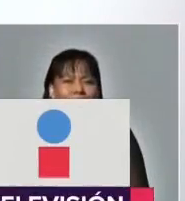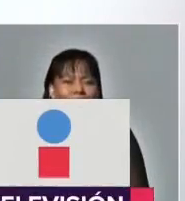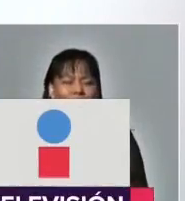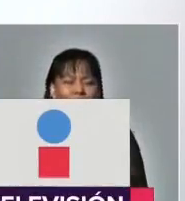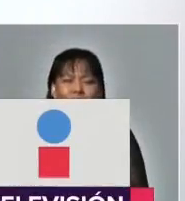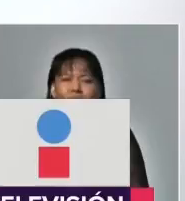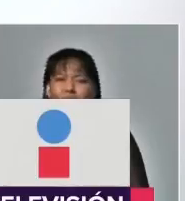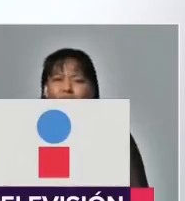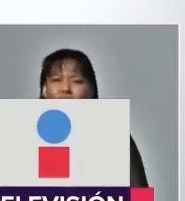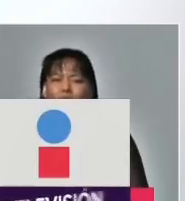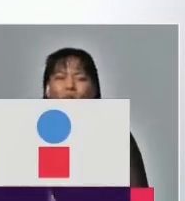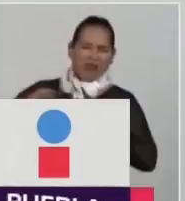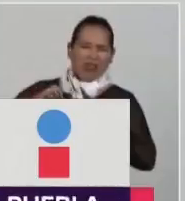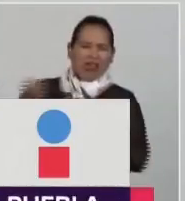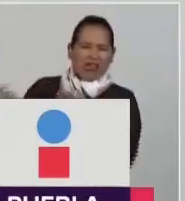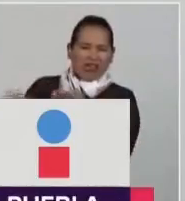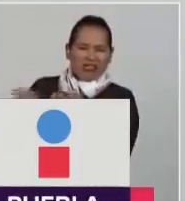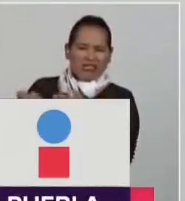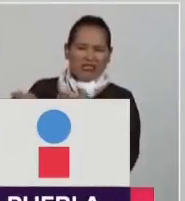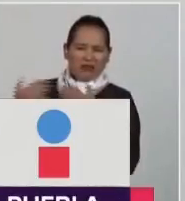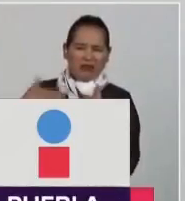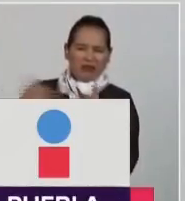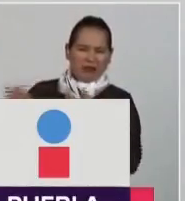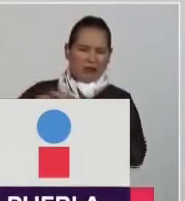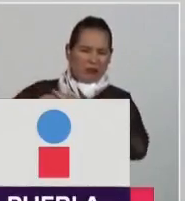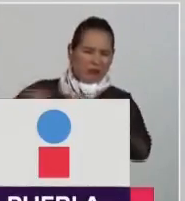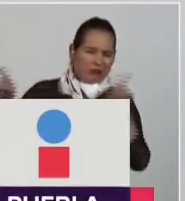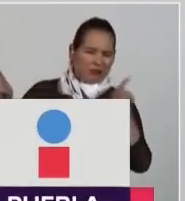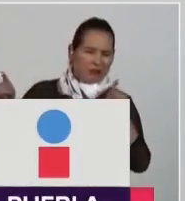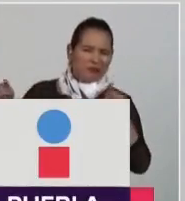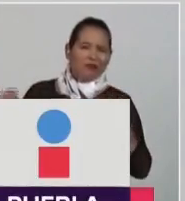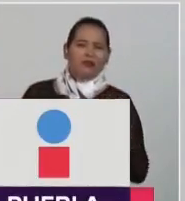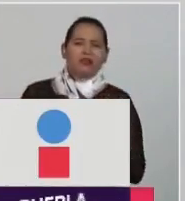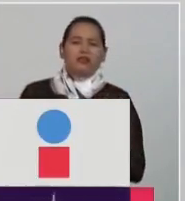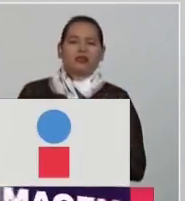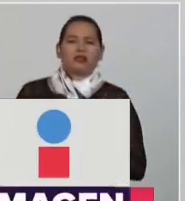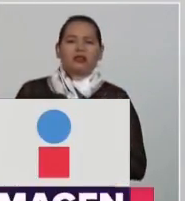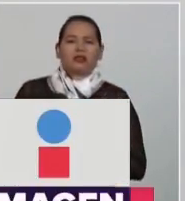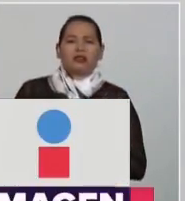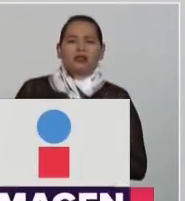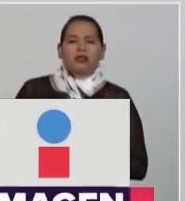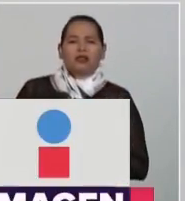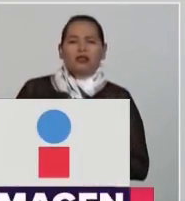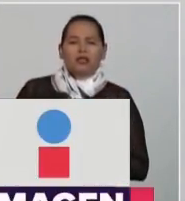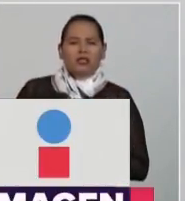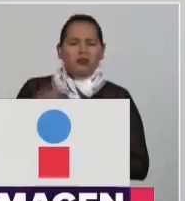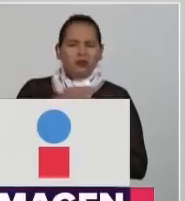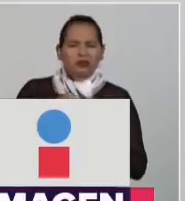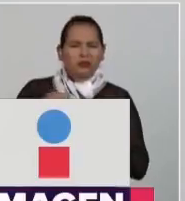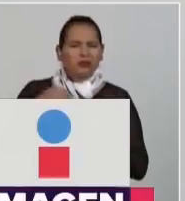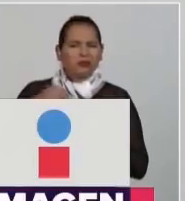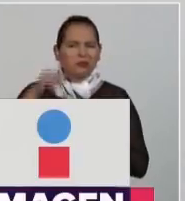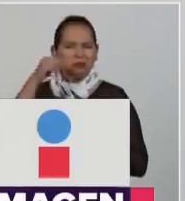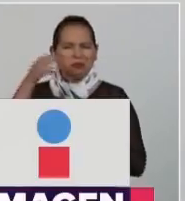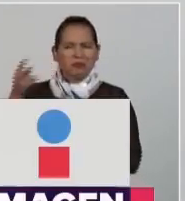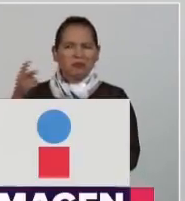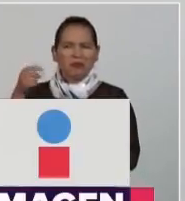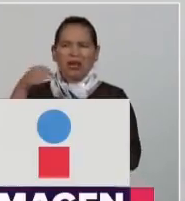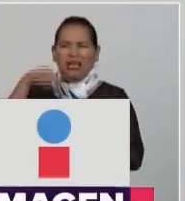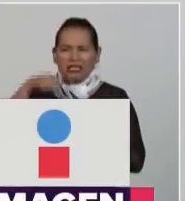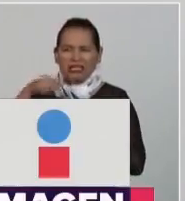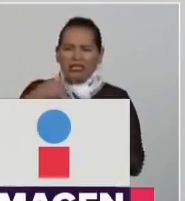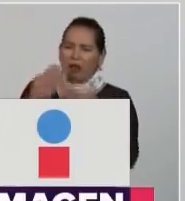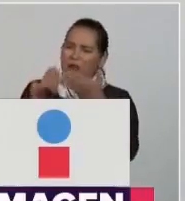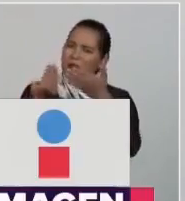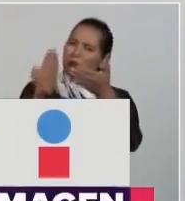con 19 propuestas yo entiendo que aquí venimos de cara a la sociedad poblana hacer propuestas no es decir que vamos